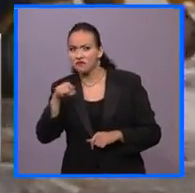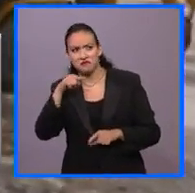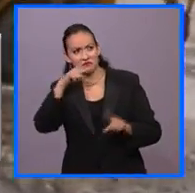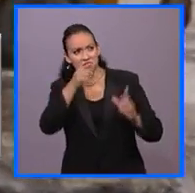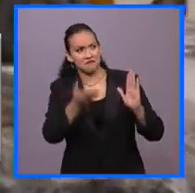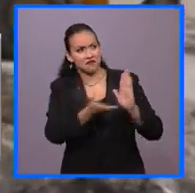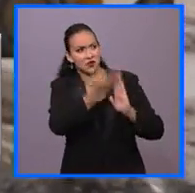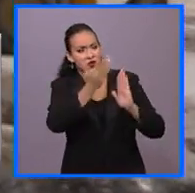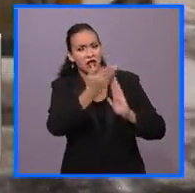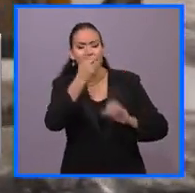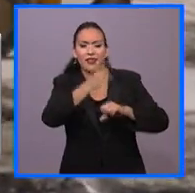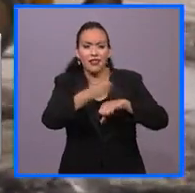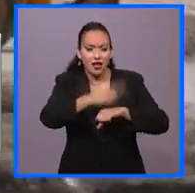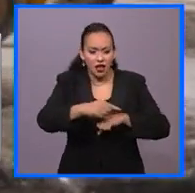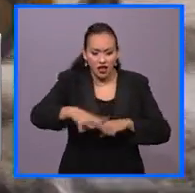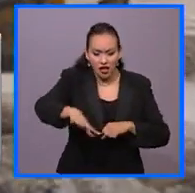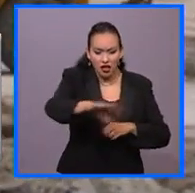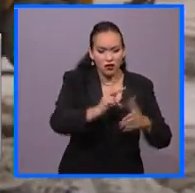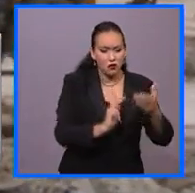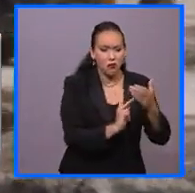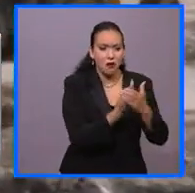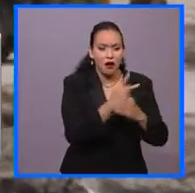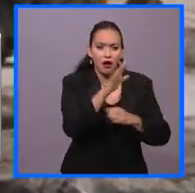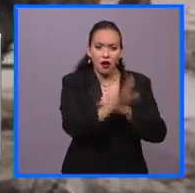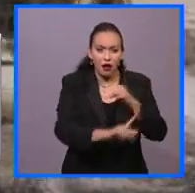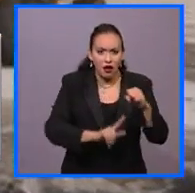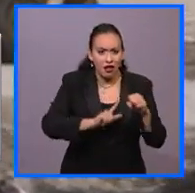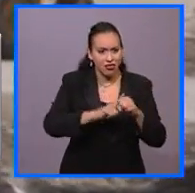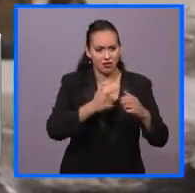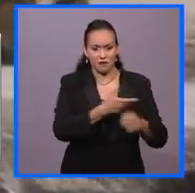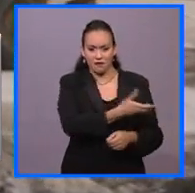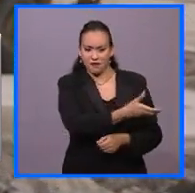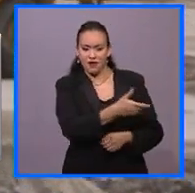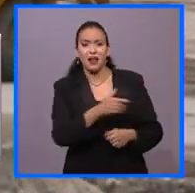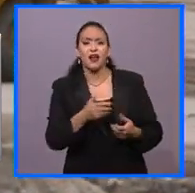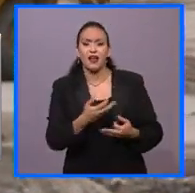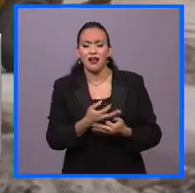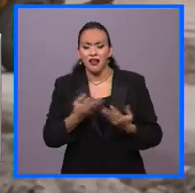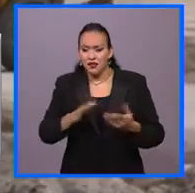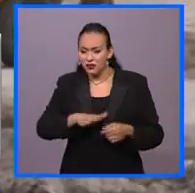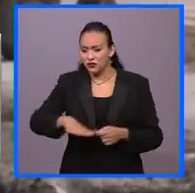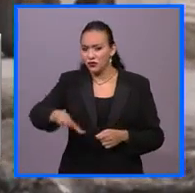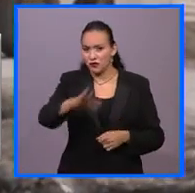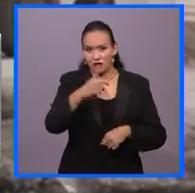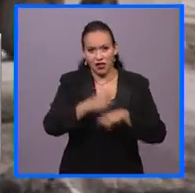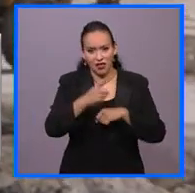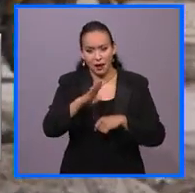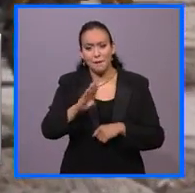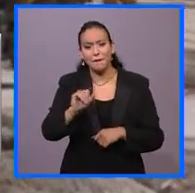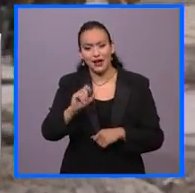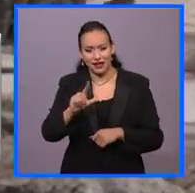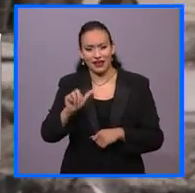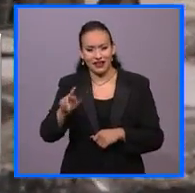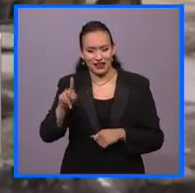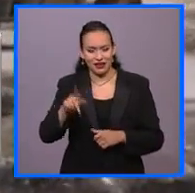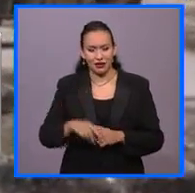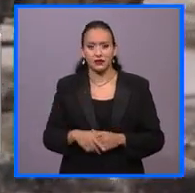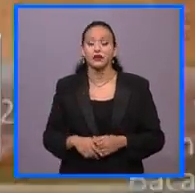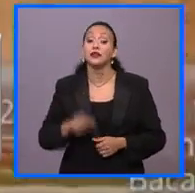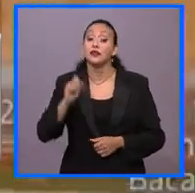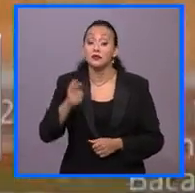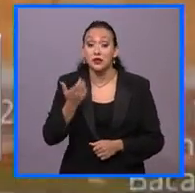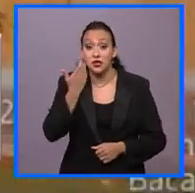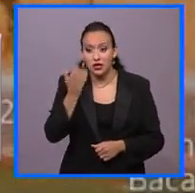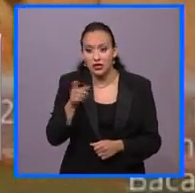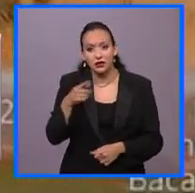el ecosistema, la flora y la fauna de alto valor ambiental y cultural en Bacalar. Además, demandan la protección